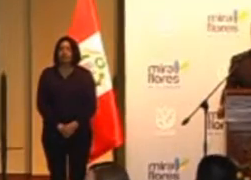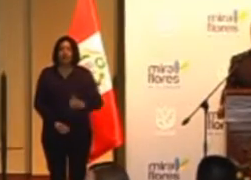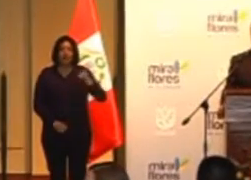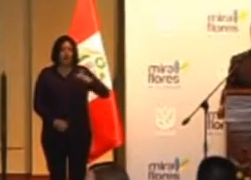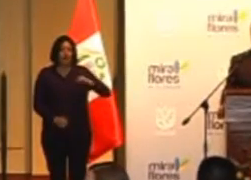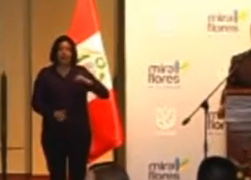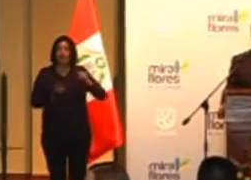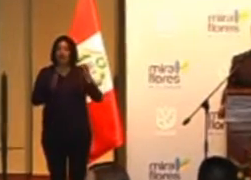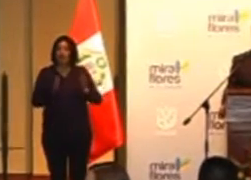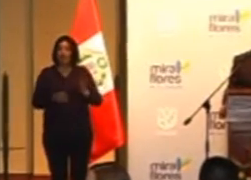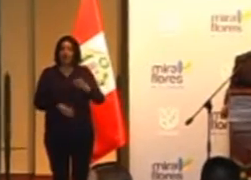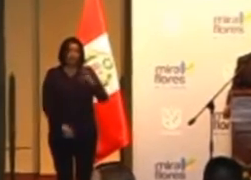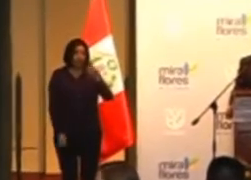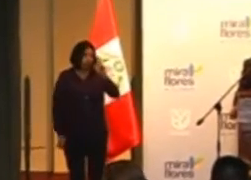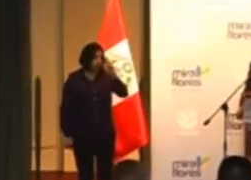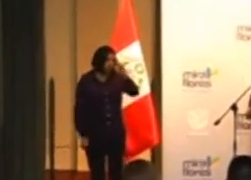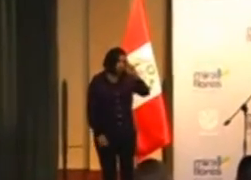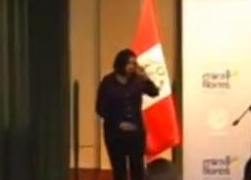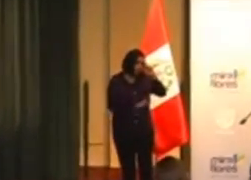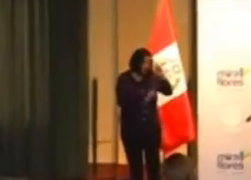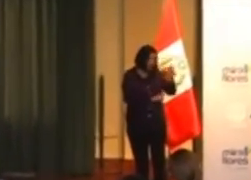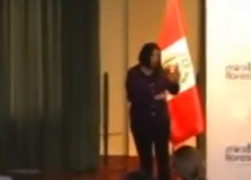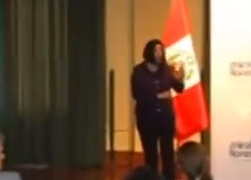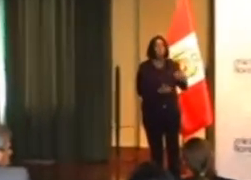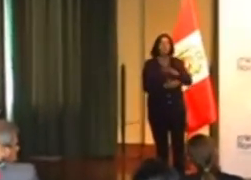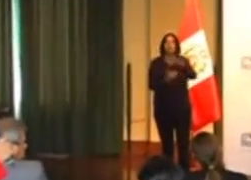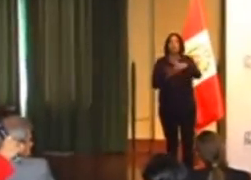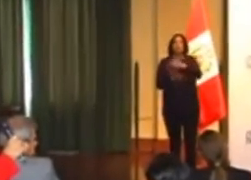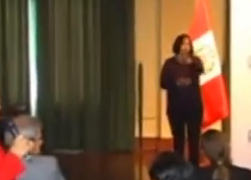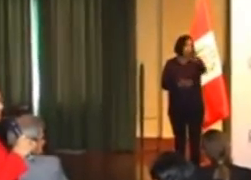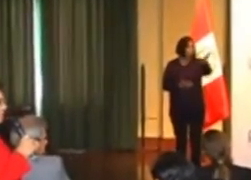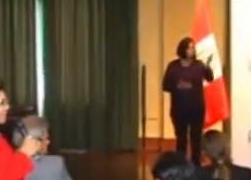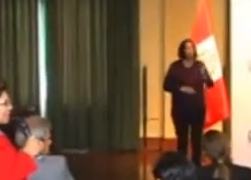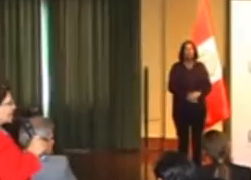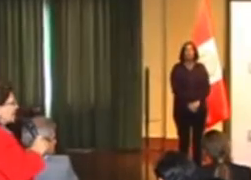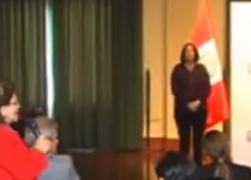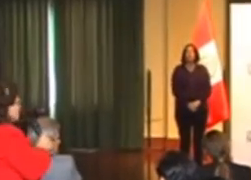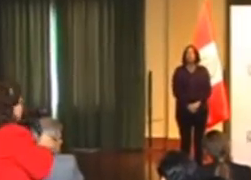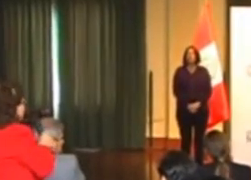Alcalde, con el respeto que usted se merece y a todos ustedes,